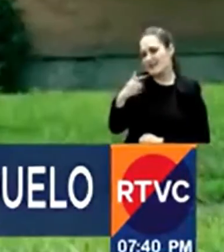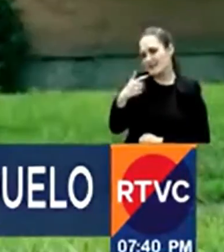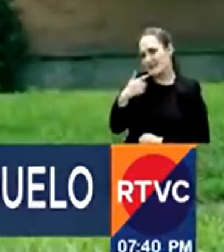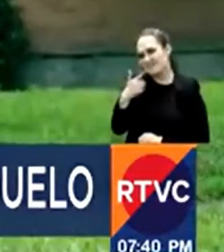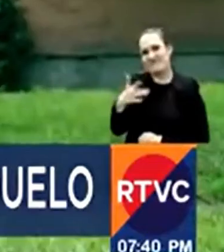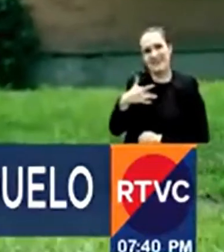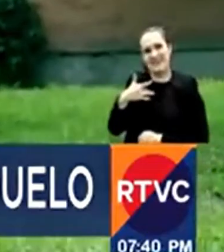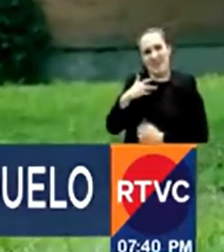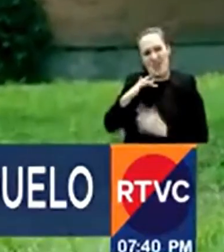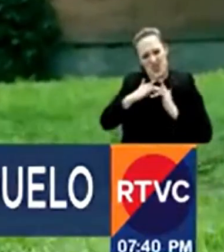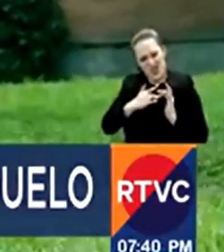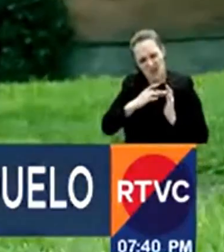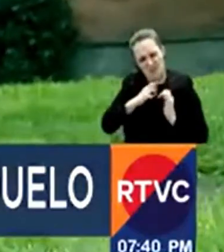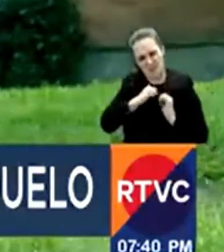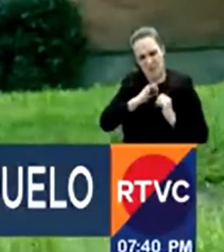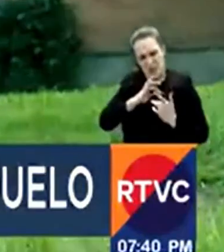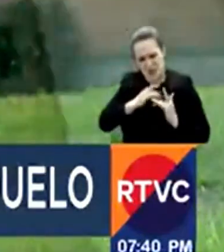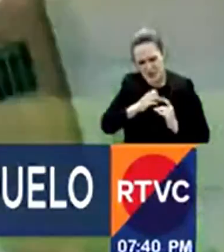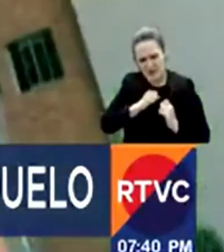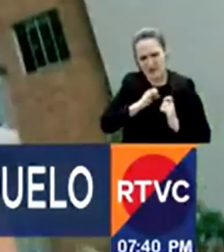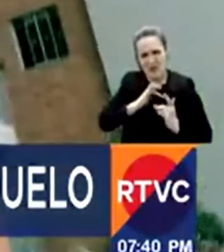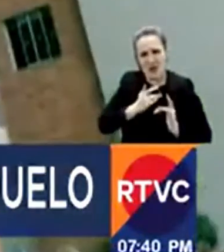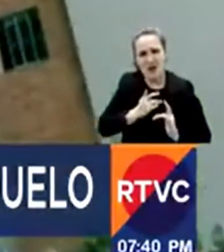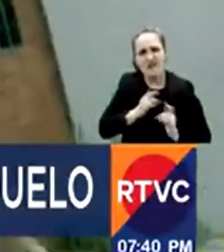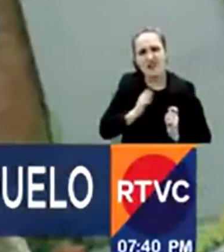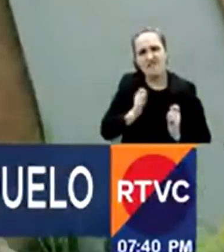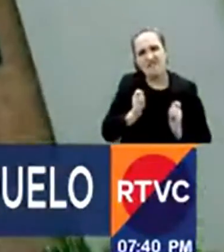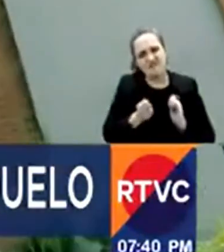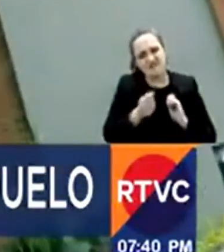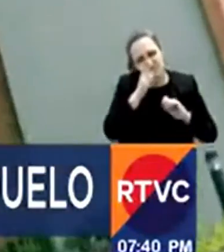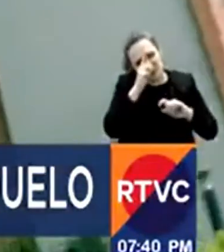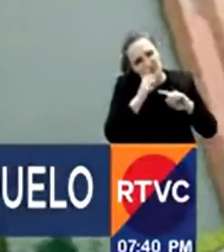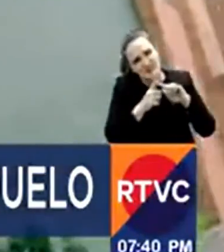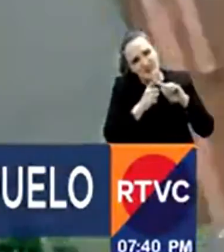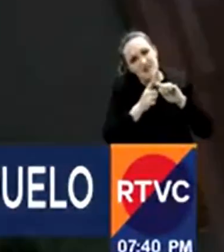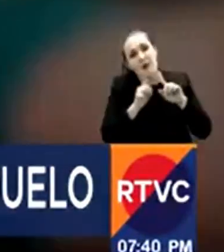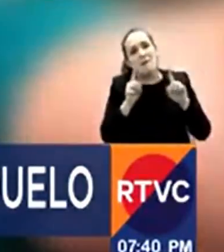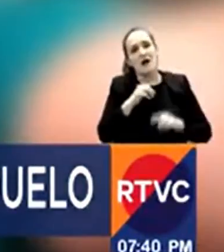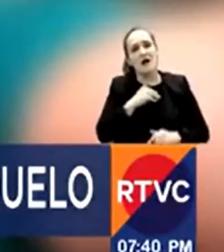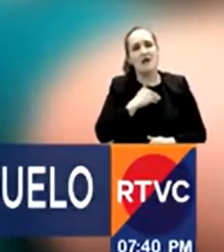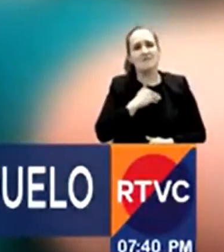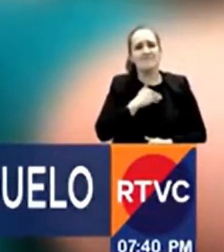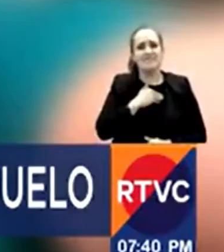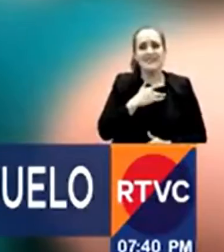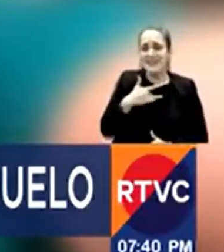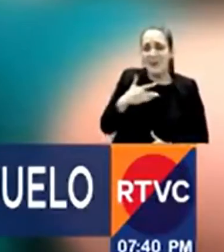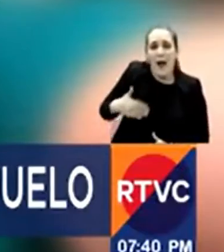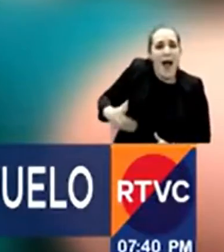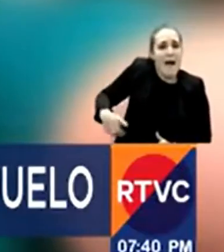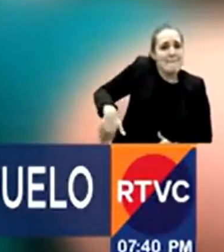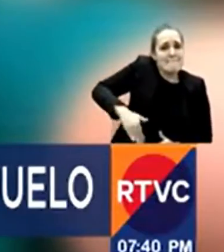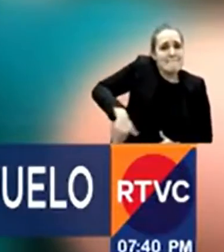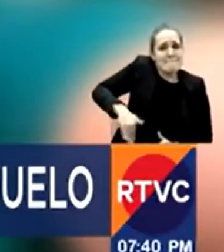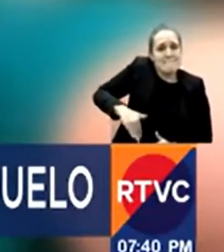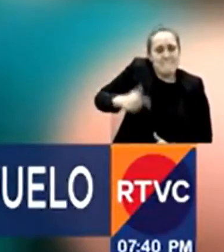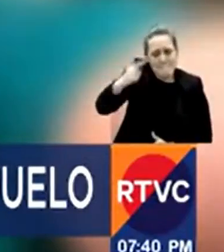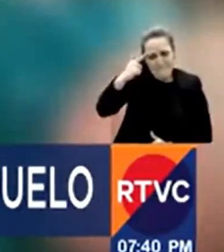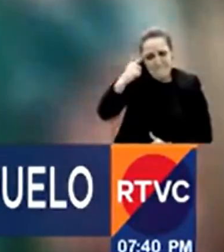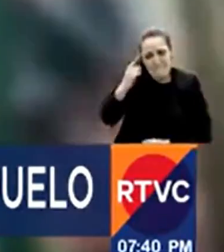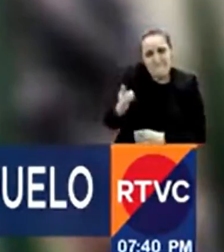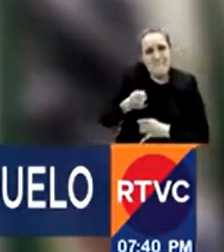transformar el dolor de sus múltiples pérdidas en cosas positivas para su vida, el vacío y la ausencia por la muerte inesperada de su mamá a causa